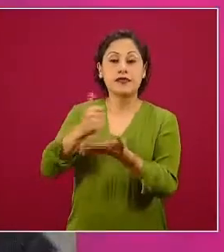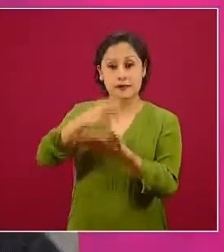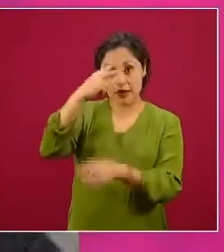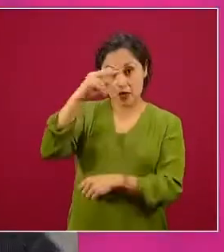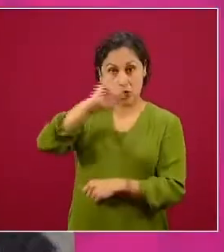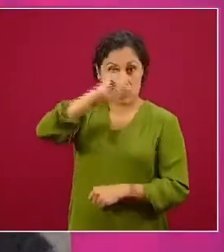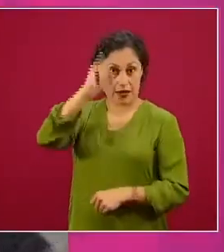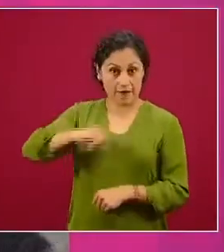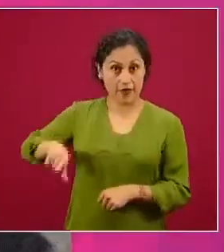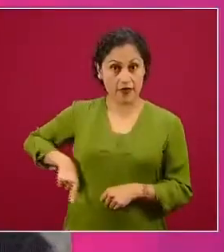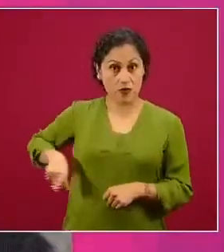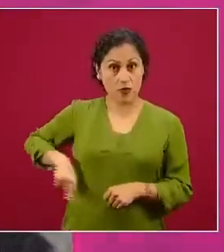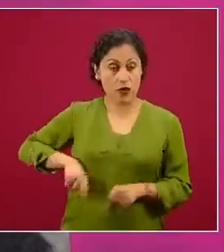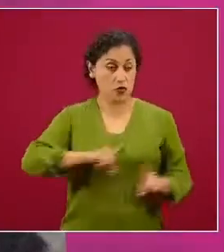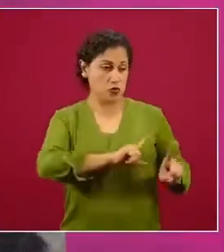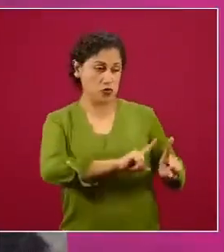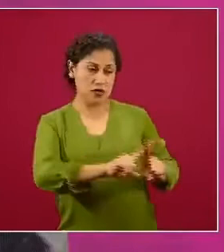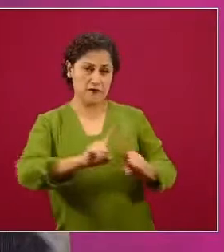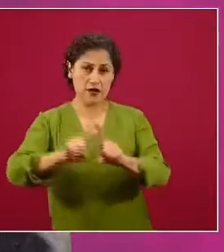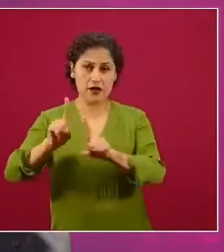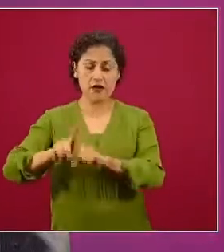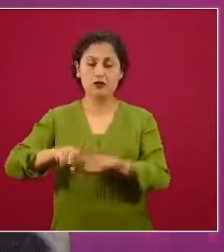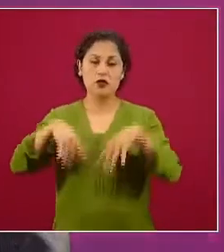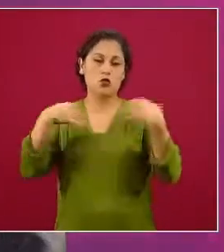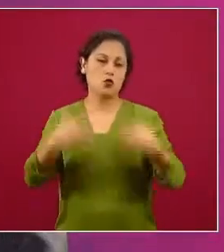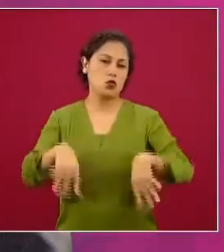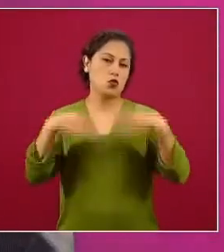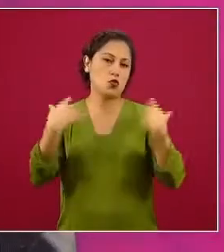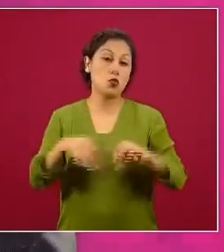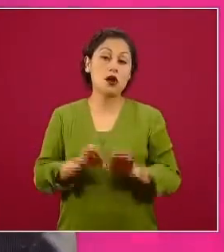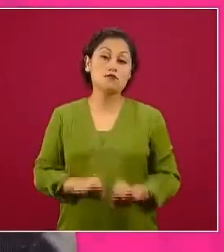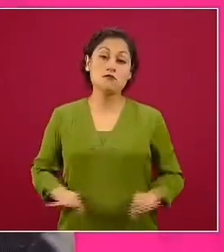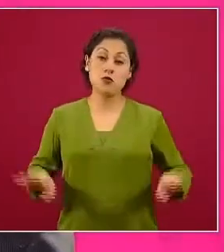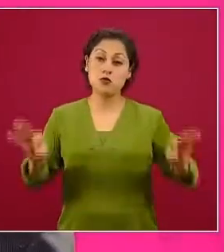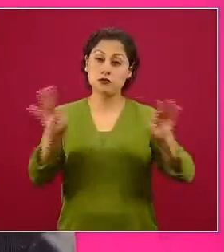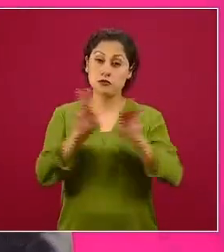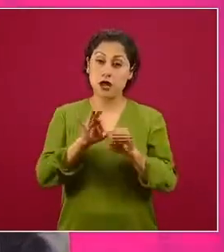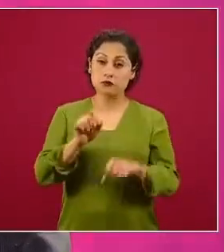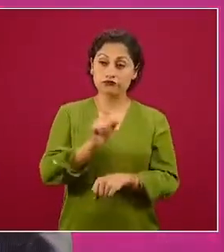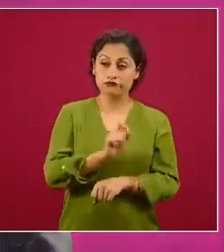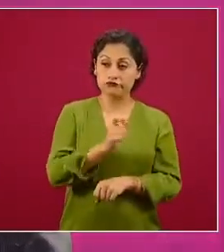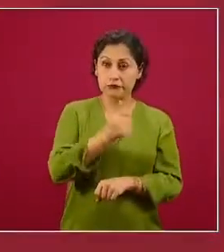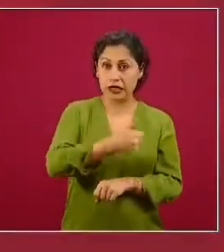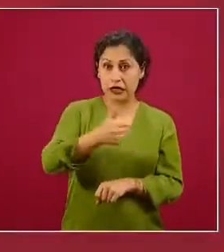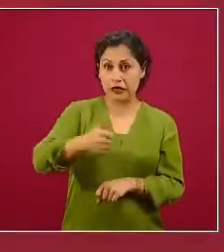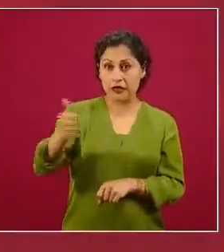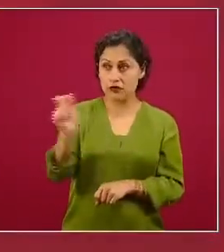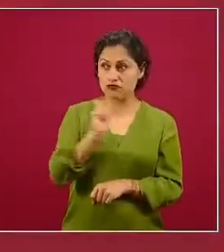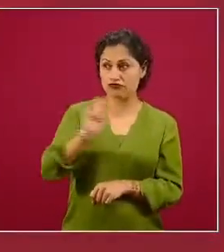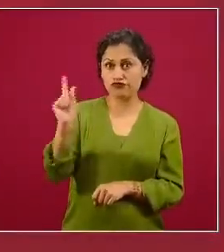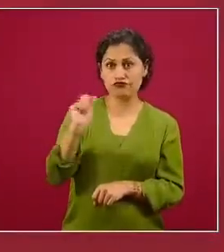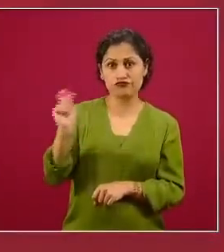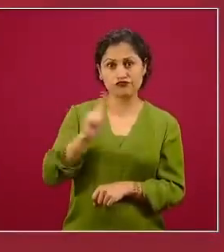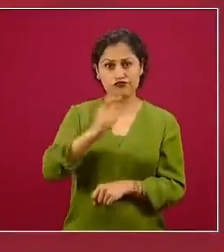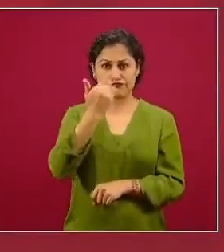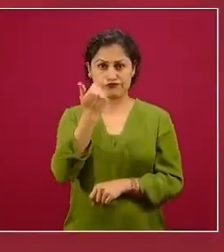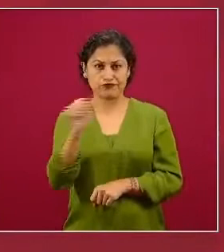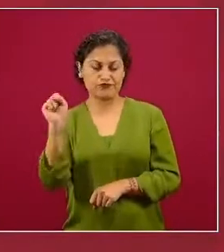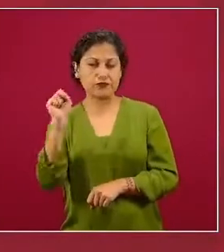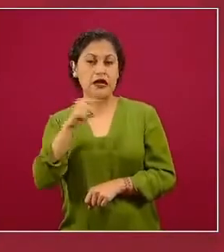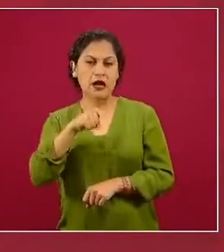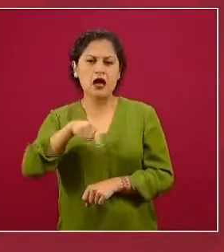responsable, talentosos, talentosas, dedicadas, comprometidas y comprometidos con la